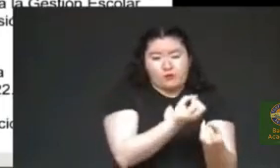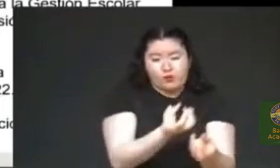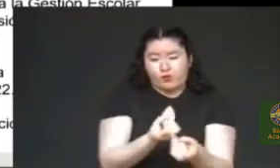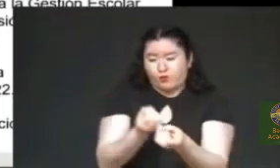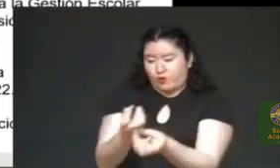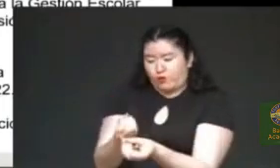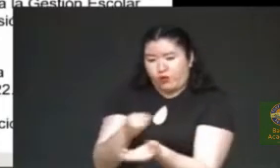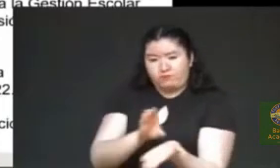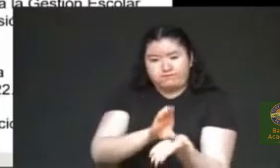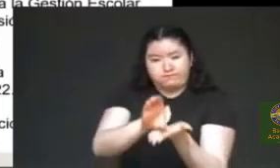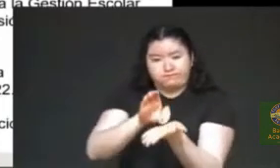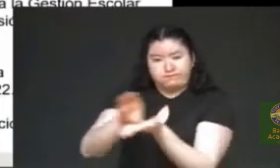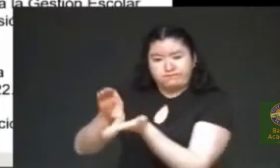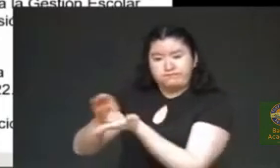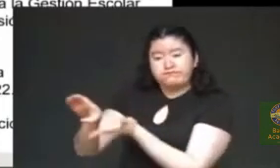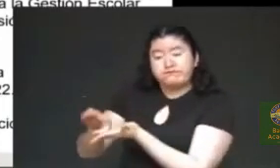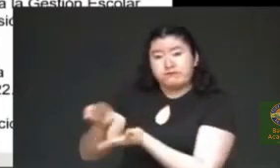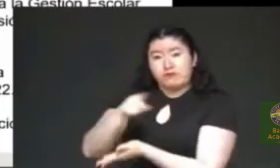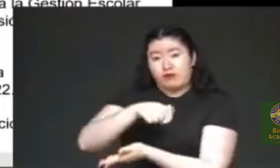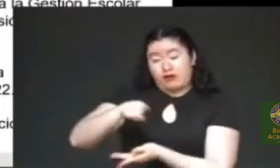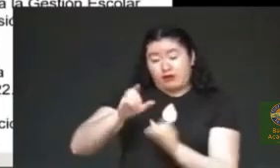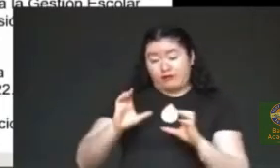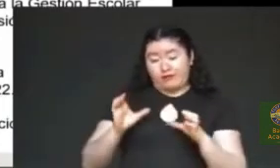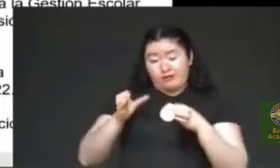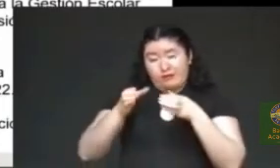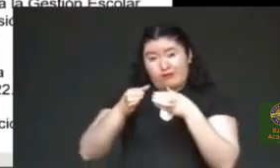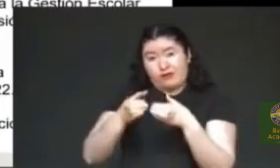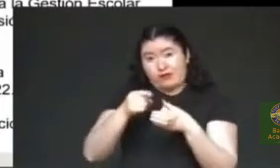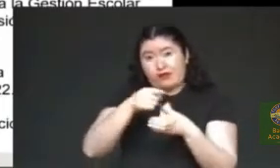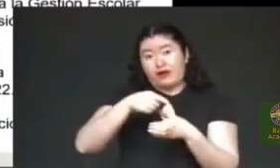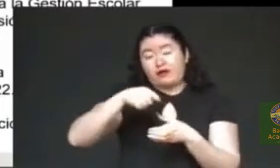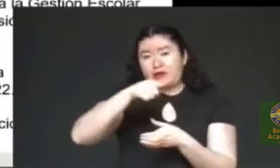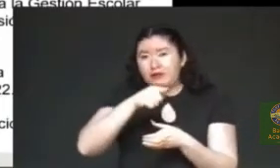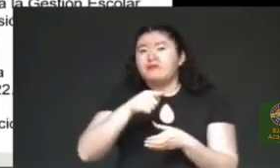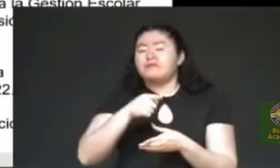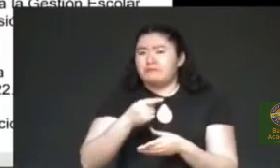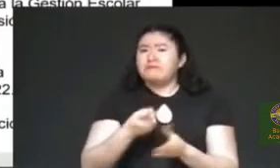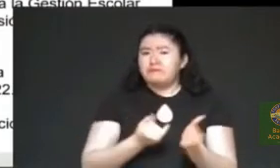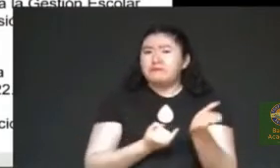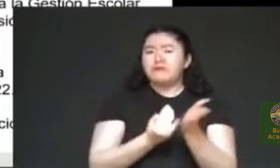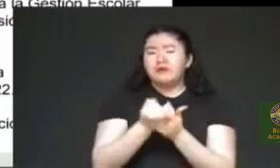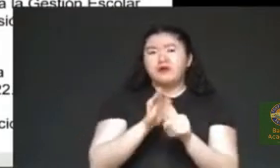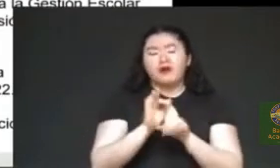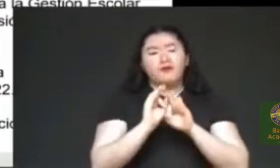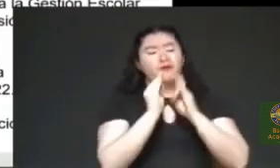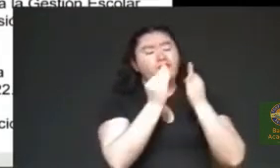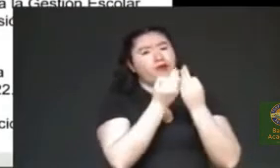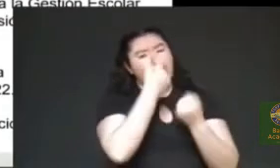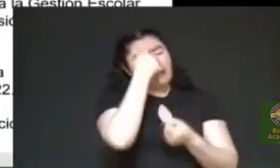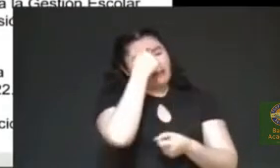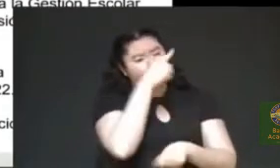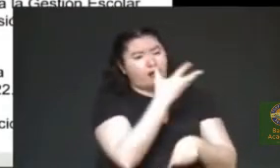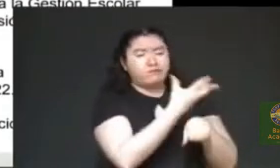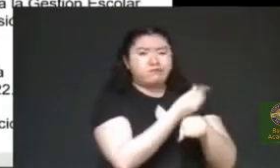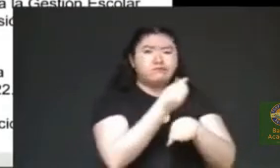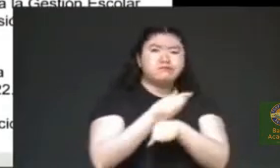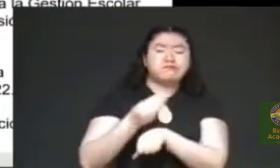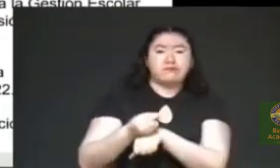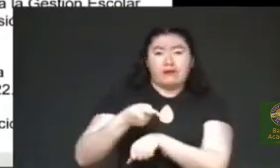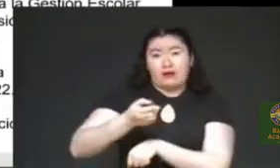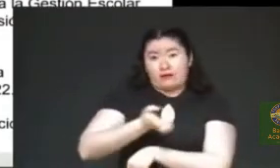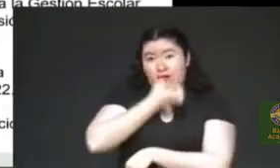va a invertir. En este caso se optó en la escuela por fortalecer los talleres, que ahí están los materiales. Es un programa